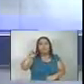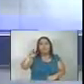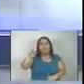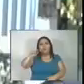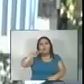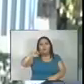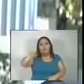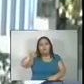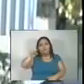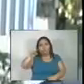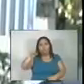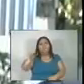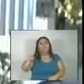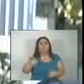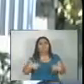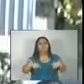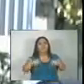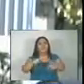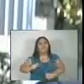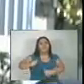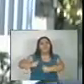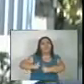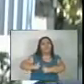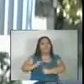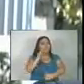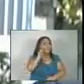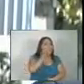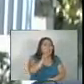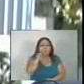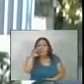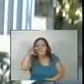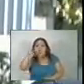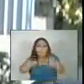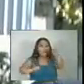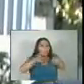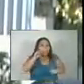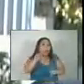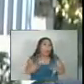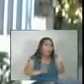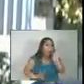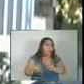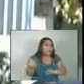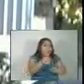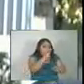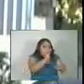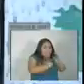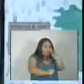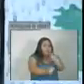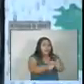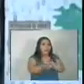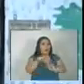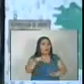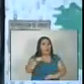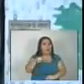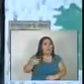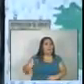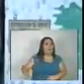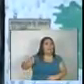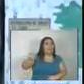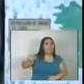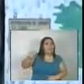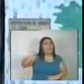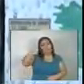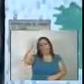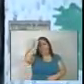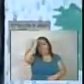presencia de soldados y policías en sus calles con la misión de identificar y capturar a criminales que se esconden en la zona. Este lugar por años ha sido